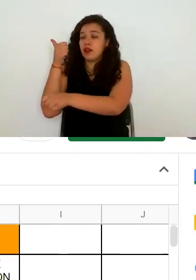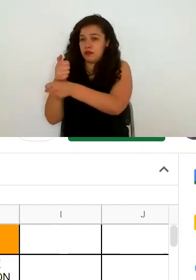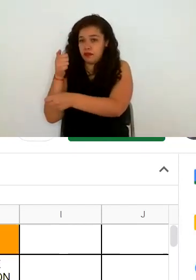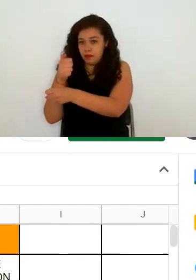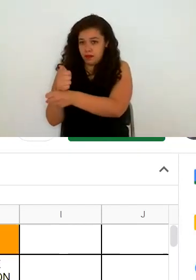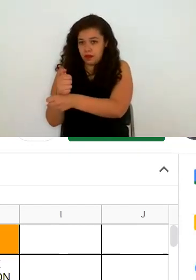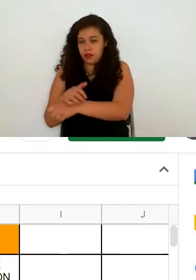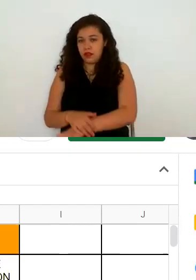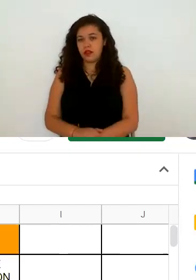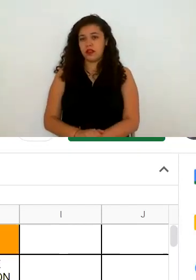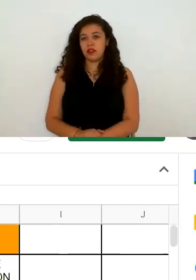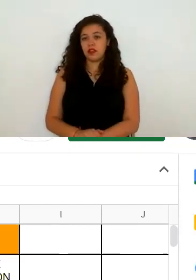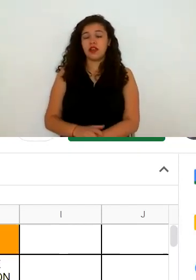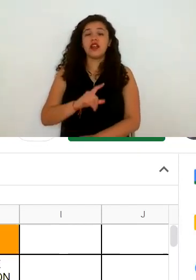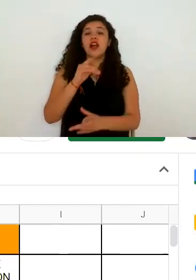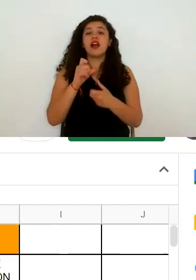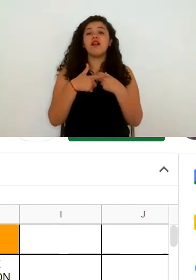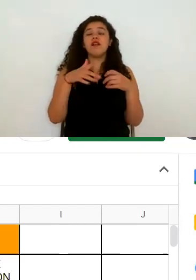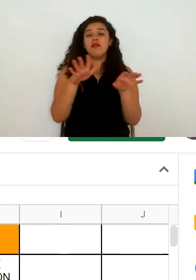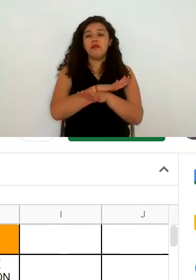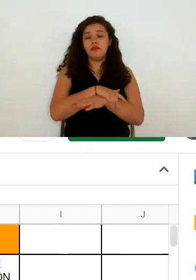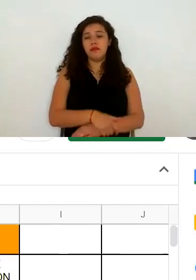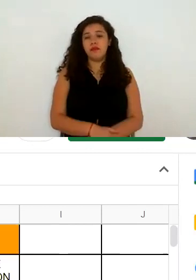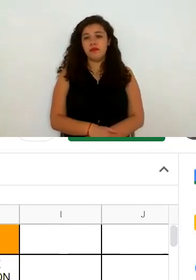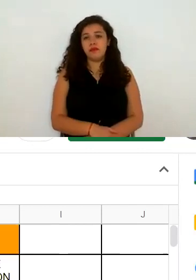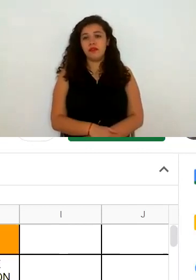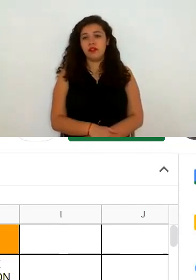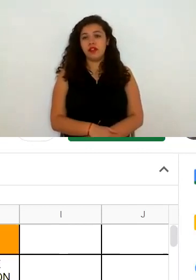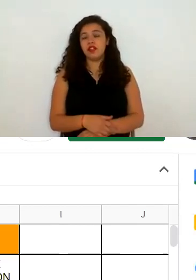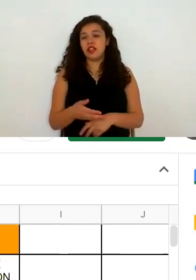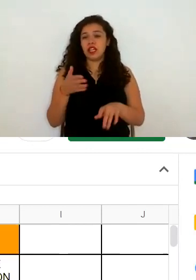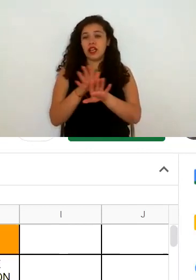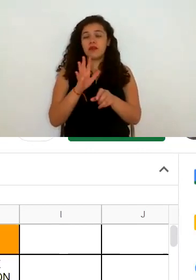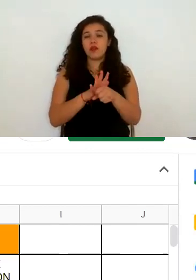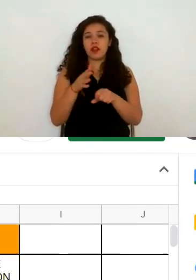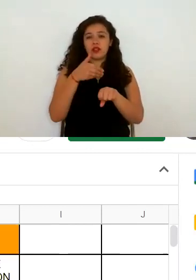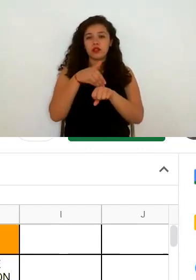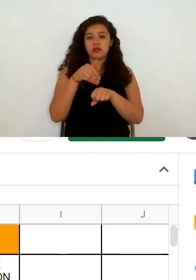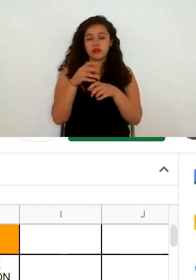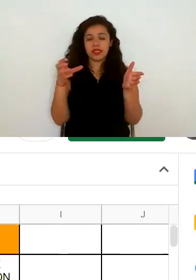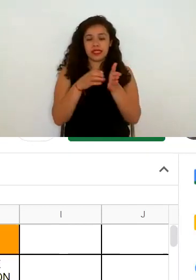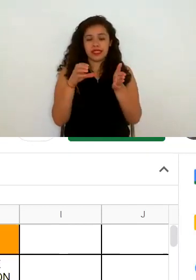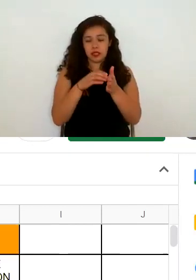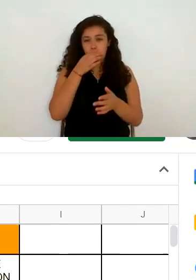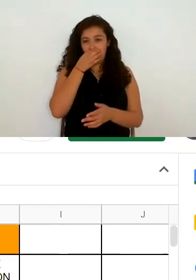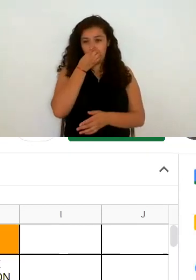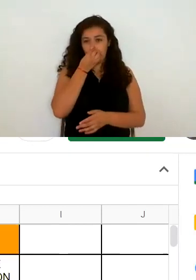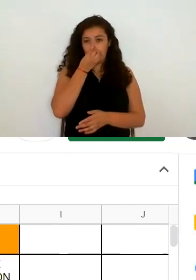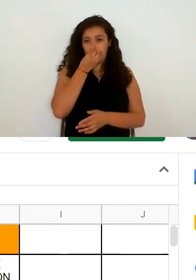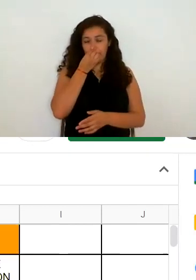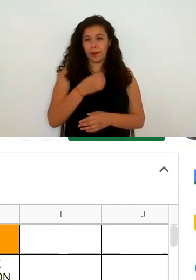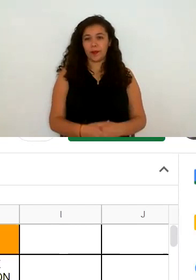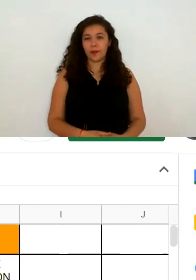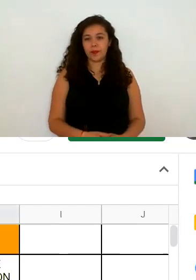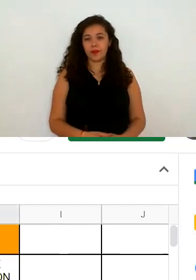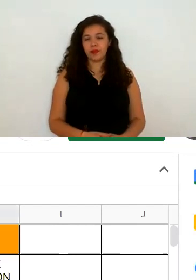el único campo que va a cambiar es el número de caja. De tal forma que vamos a conocer si en